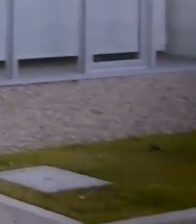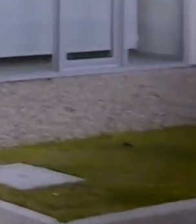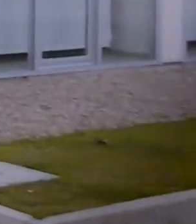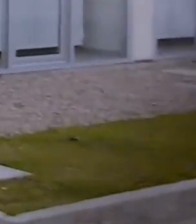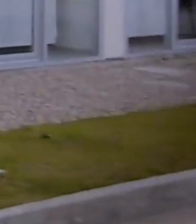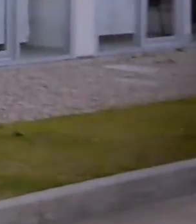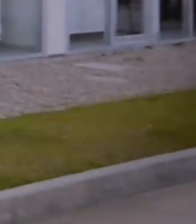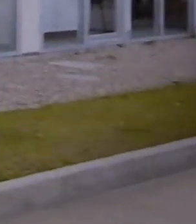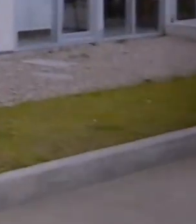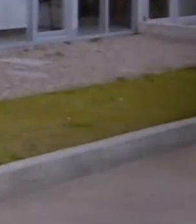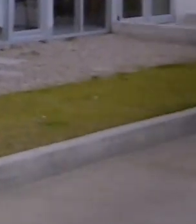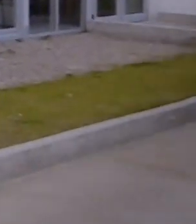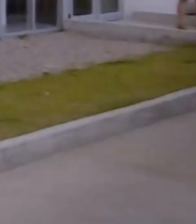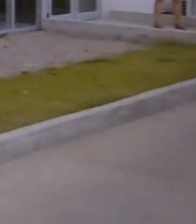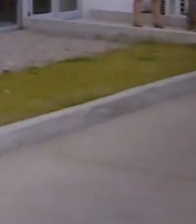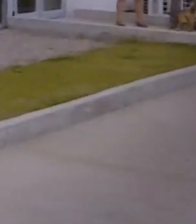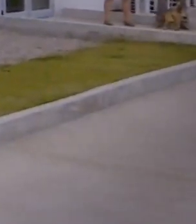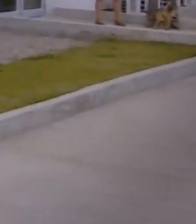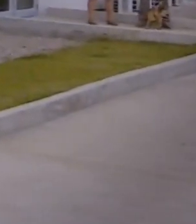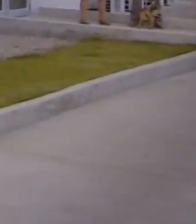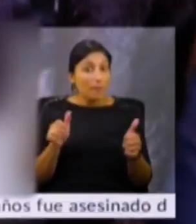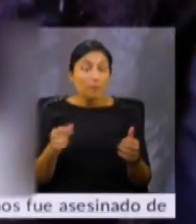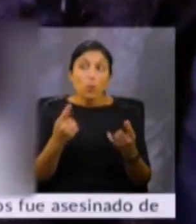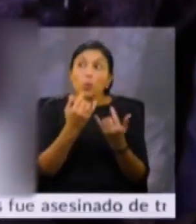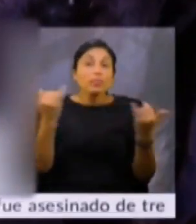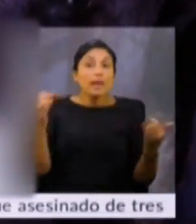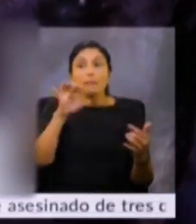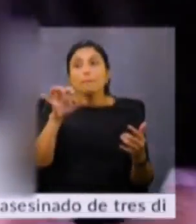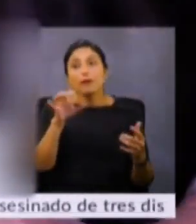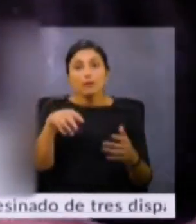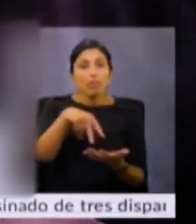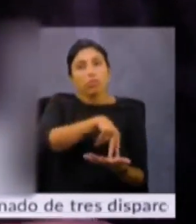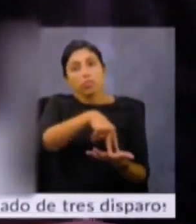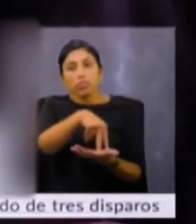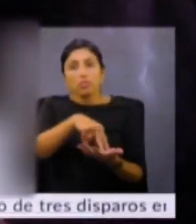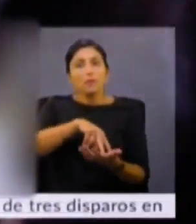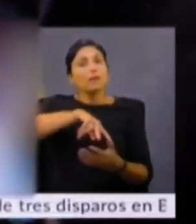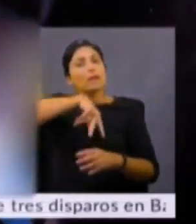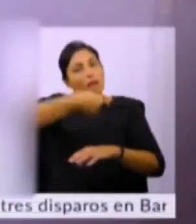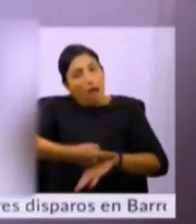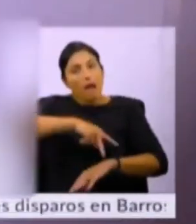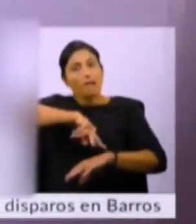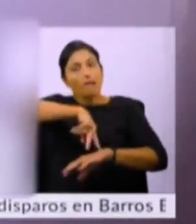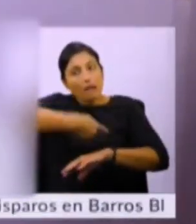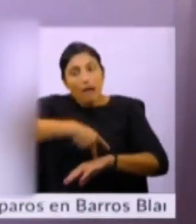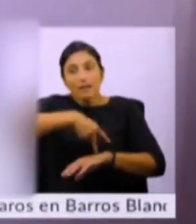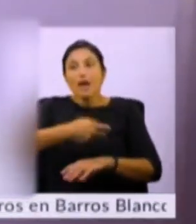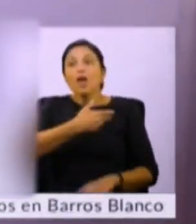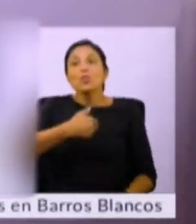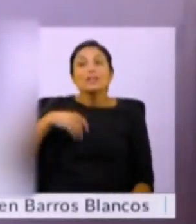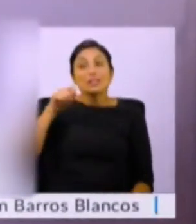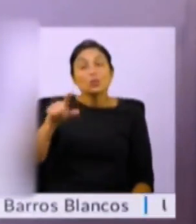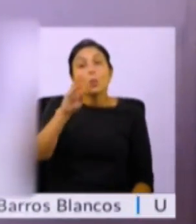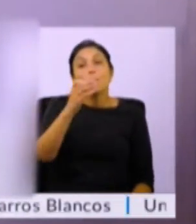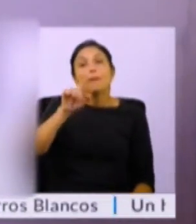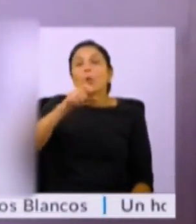intervención quirúrgica pionera en Uruguay en la que se implantó un marcapasos a un perro. Según informó Telenoche, el protagonista de esta operación